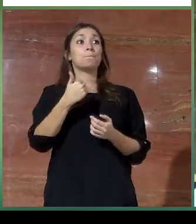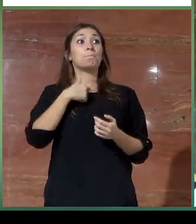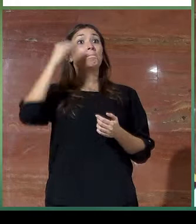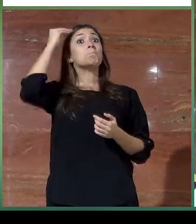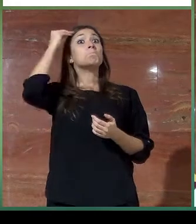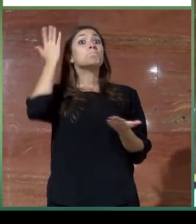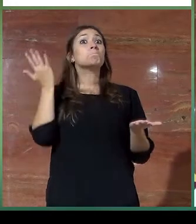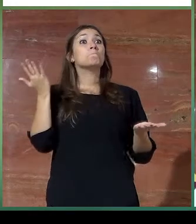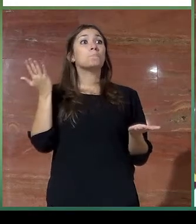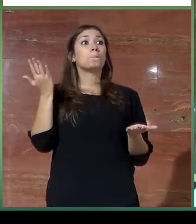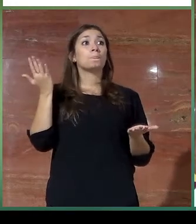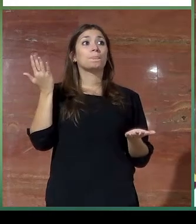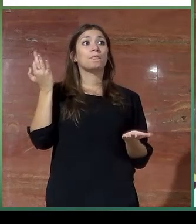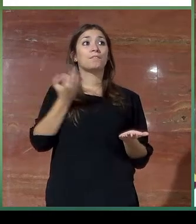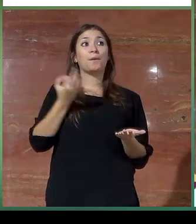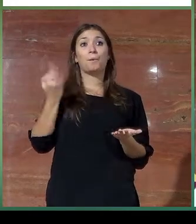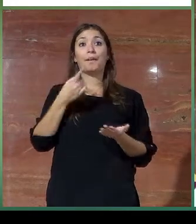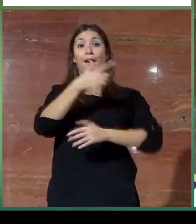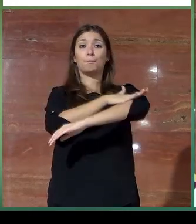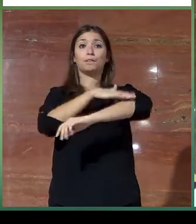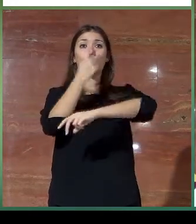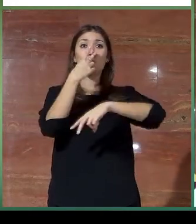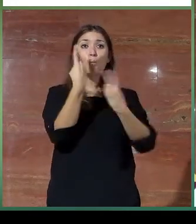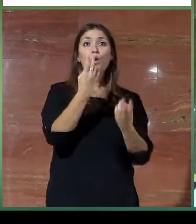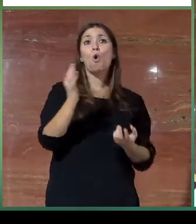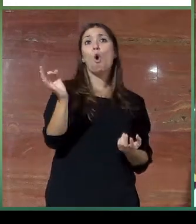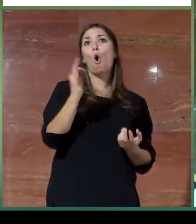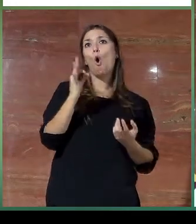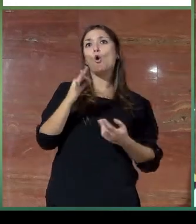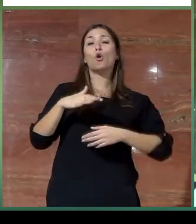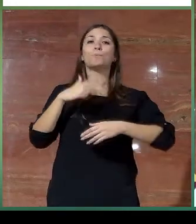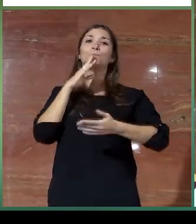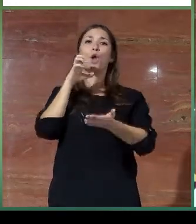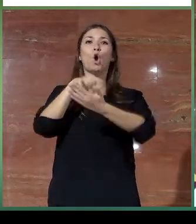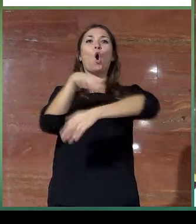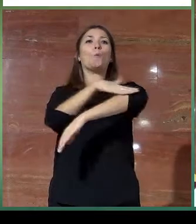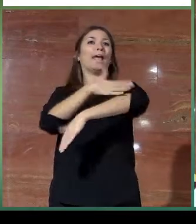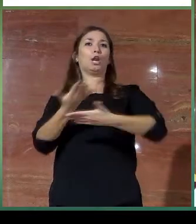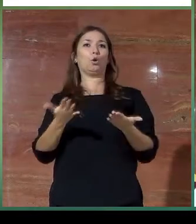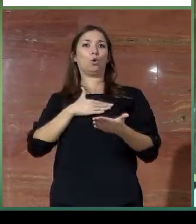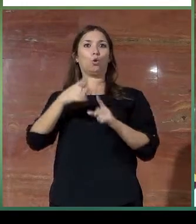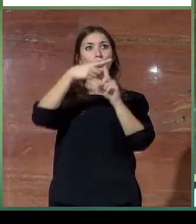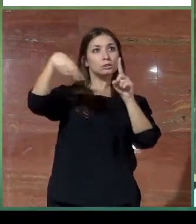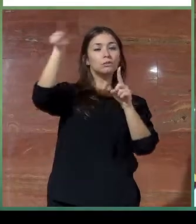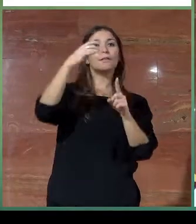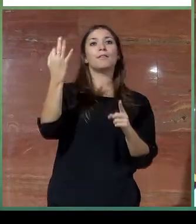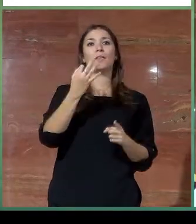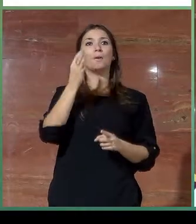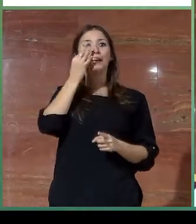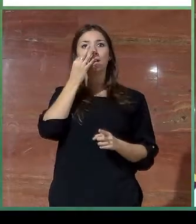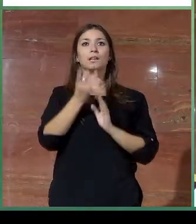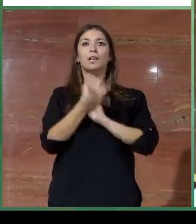pienso es que debería ser a través de la administración, a través de, llamémoslo gobierno, llamamos como sea, de que si creara realmente